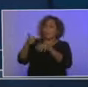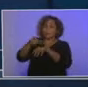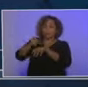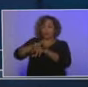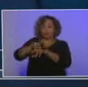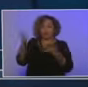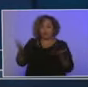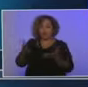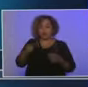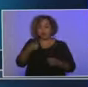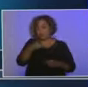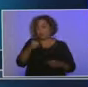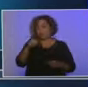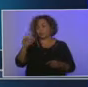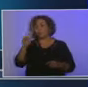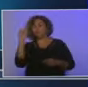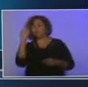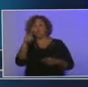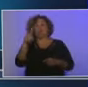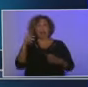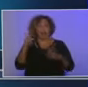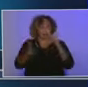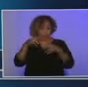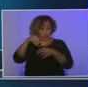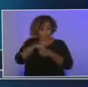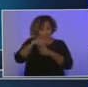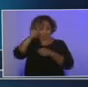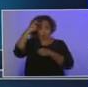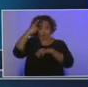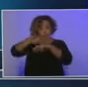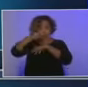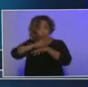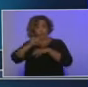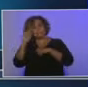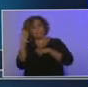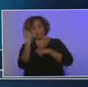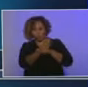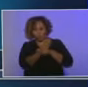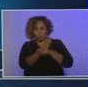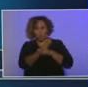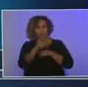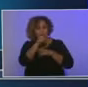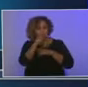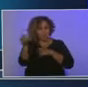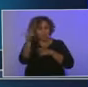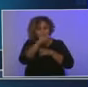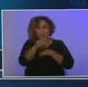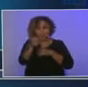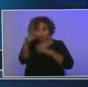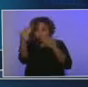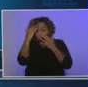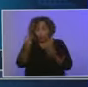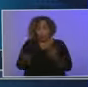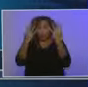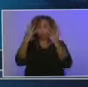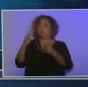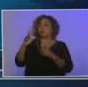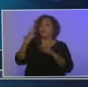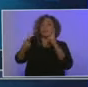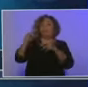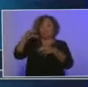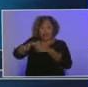una periodista como Bárbara Figueroa del periódico Primera Hora, y nosotros hoy en nuestra investigación, y ningún funcionario de vivienda nos pudo